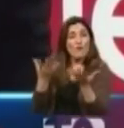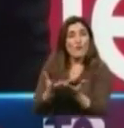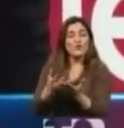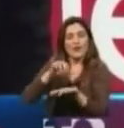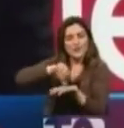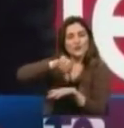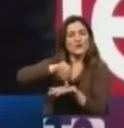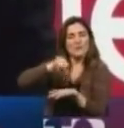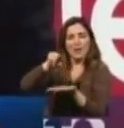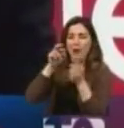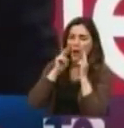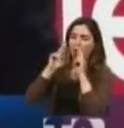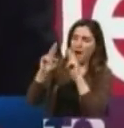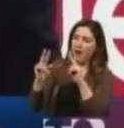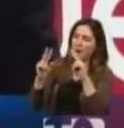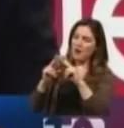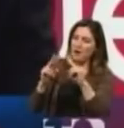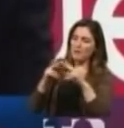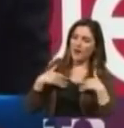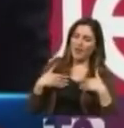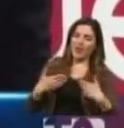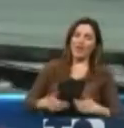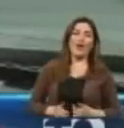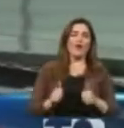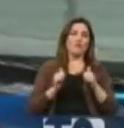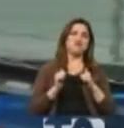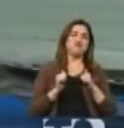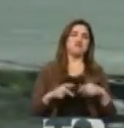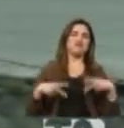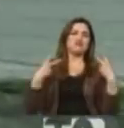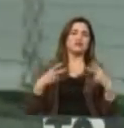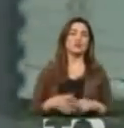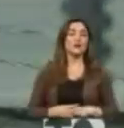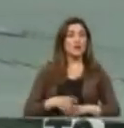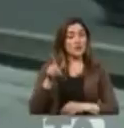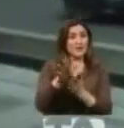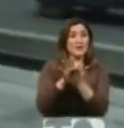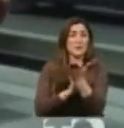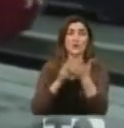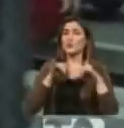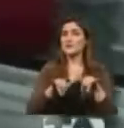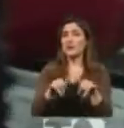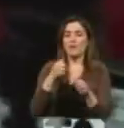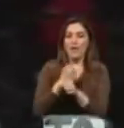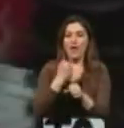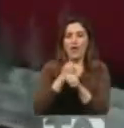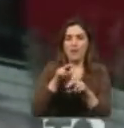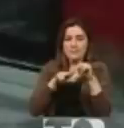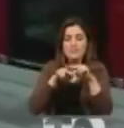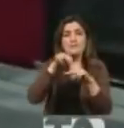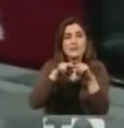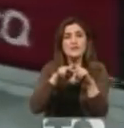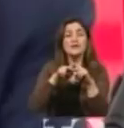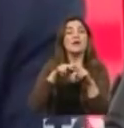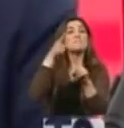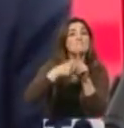la ciudad, como para venir a descansar y a vivir. Respecto al proyecto, las obras continúan a buen ritmo para su culminación a